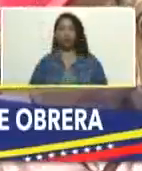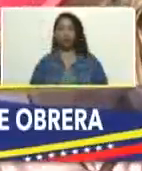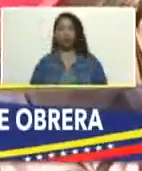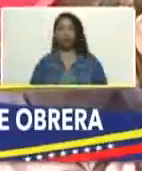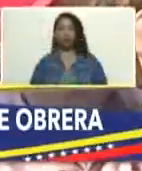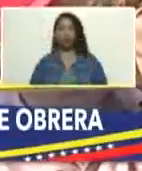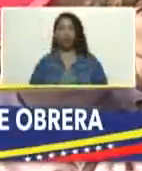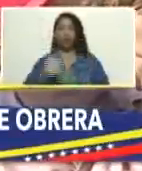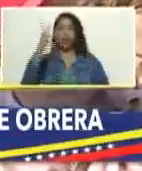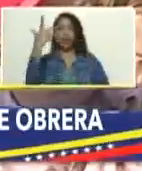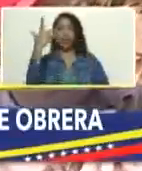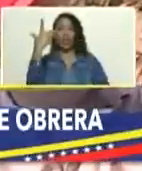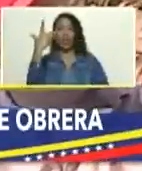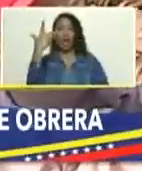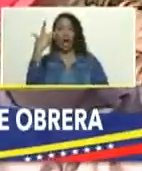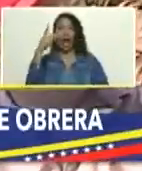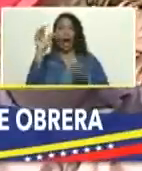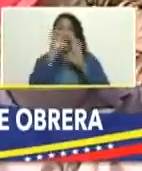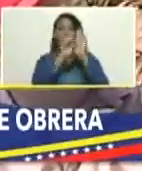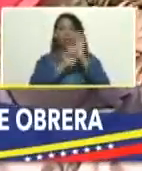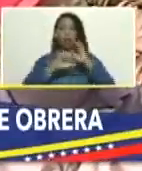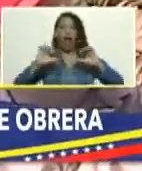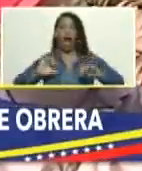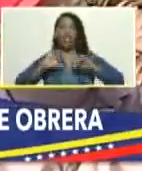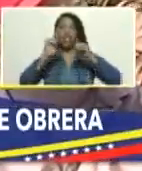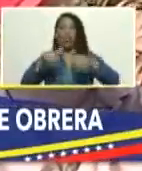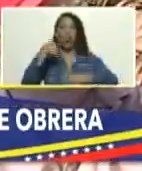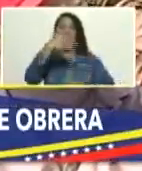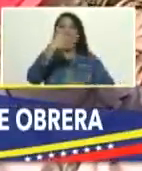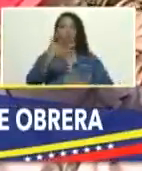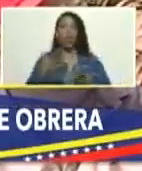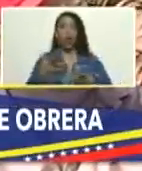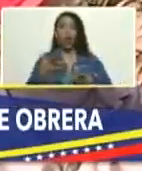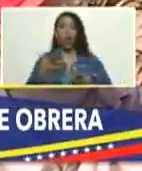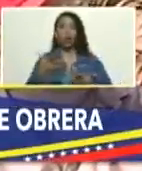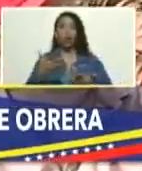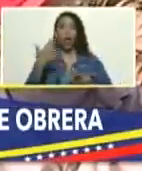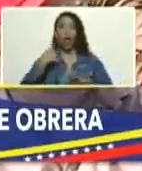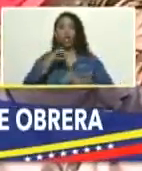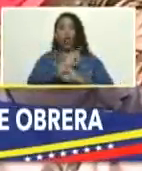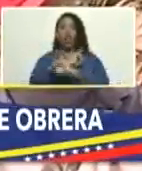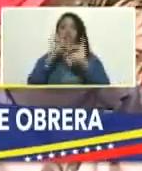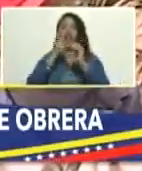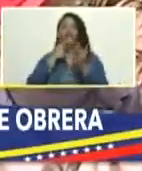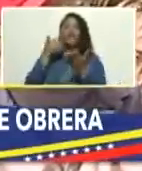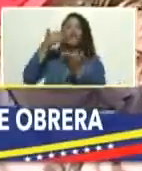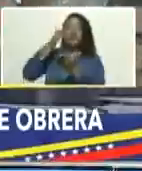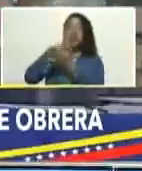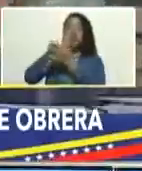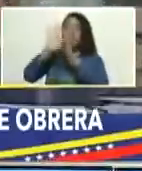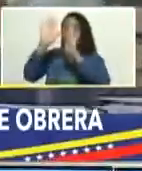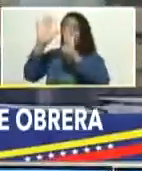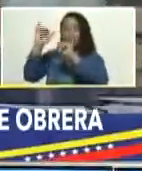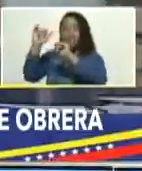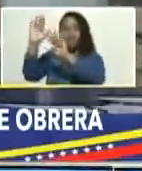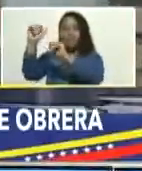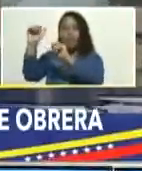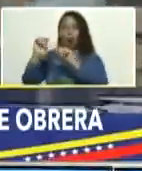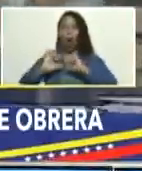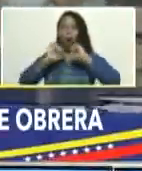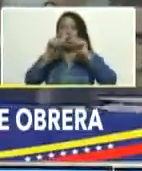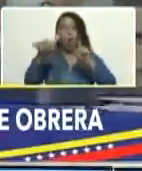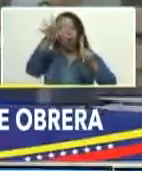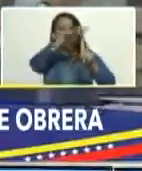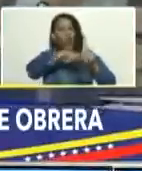La tercera etapa prácticamente se inició. Estábamos despidiendo al comandante Chávez y comenzó la